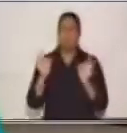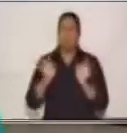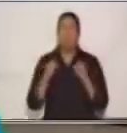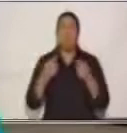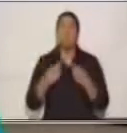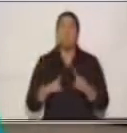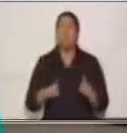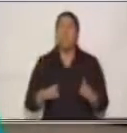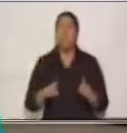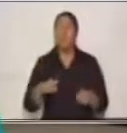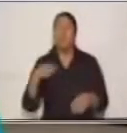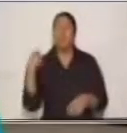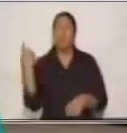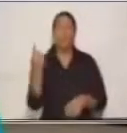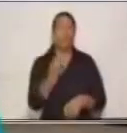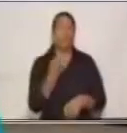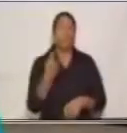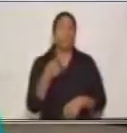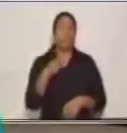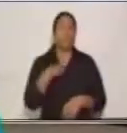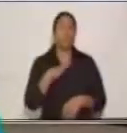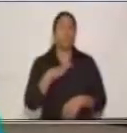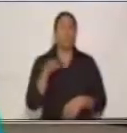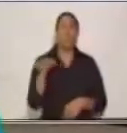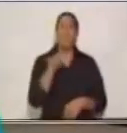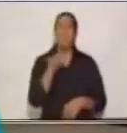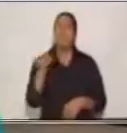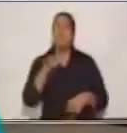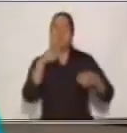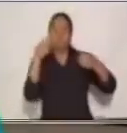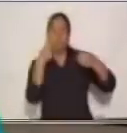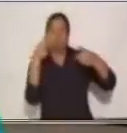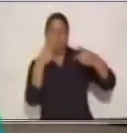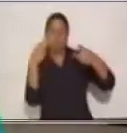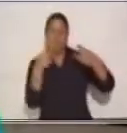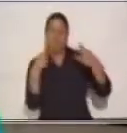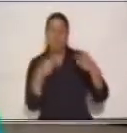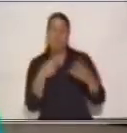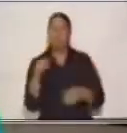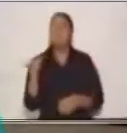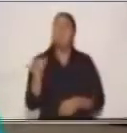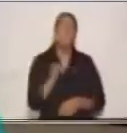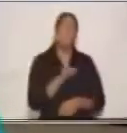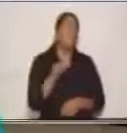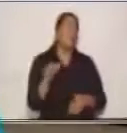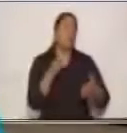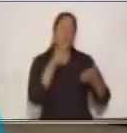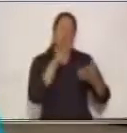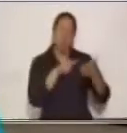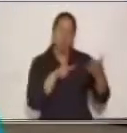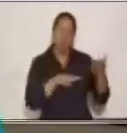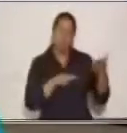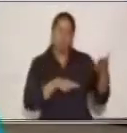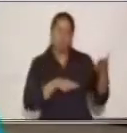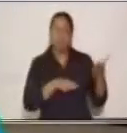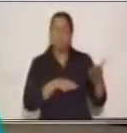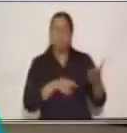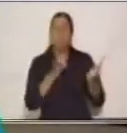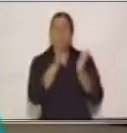tienen la misma estructura, los mismos derechos, las mismas obligaciones y la